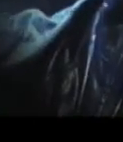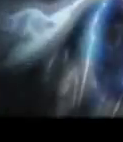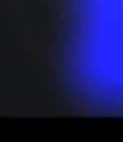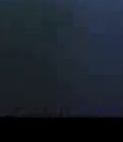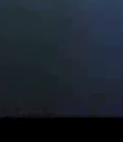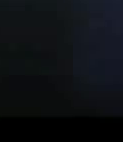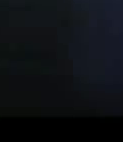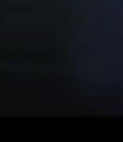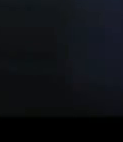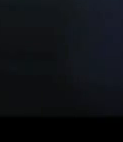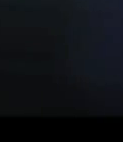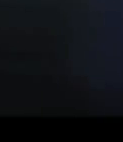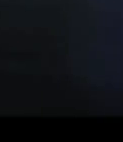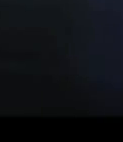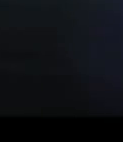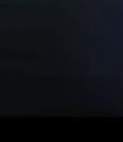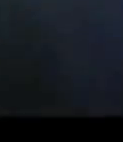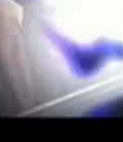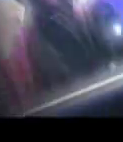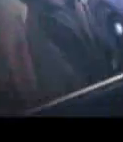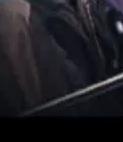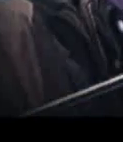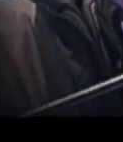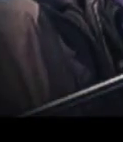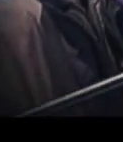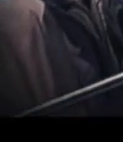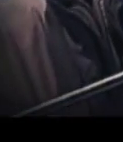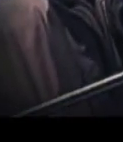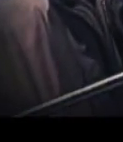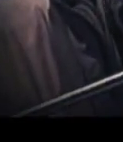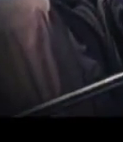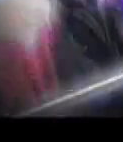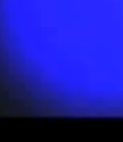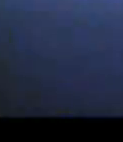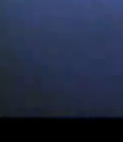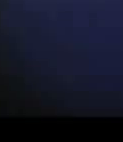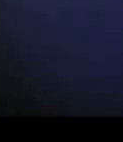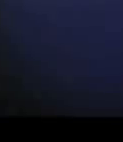El festival de folclor latinoamericano que marcó a una generación.